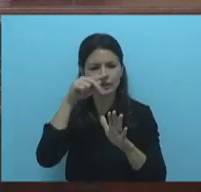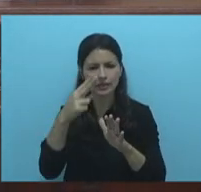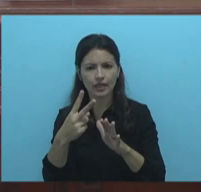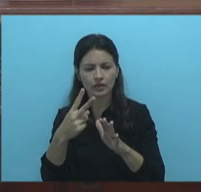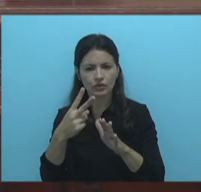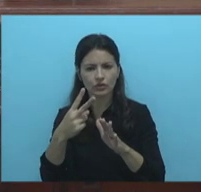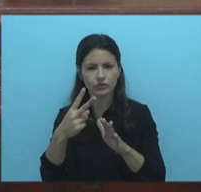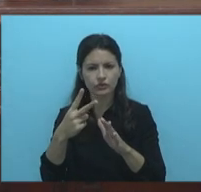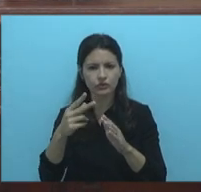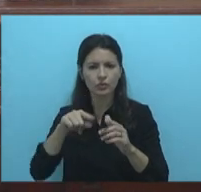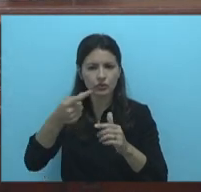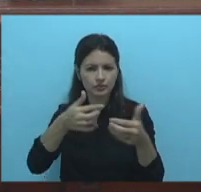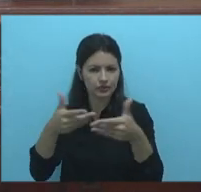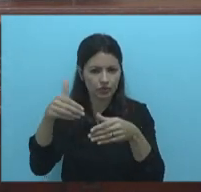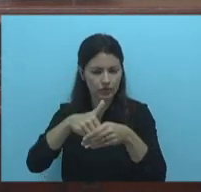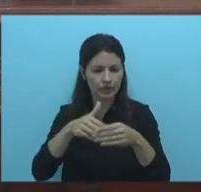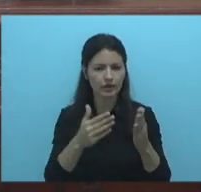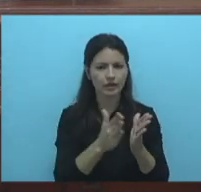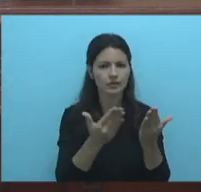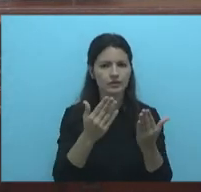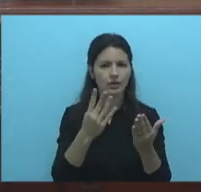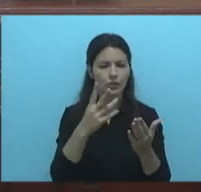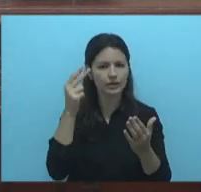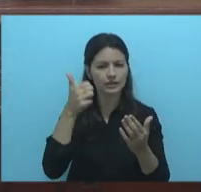49.672, preferencia para una sesión. Expediente